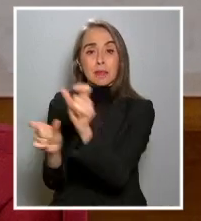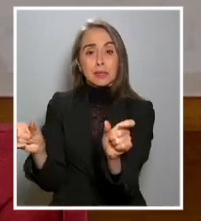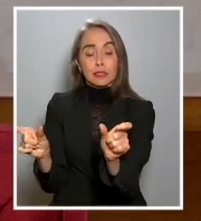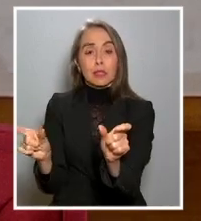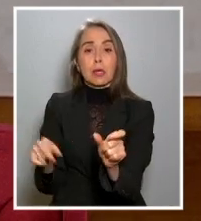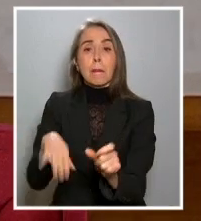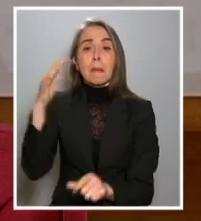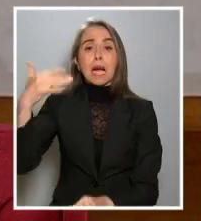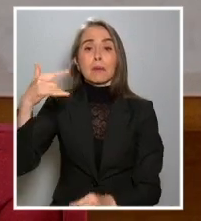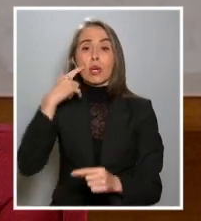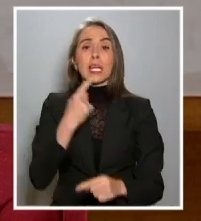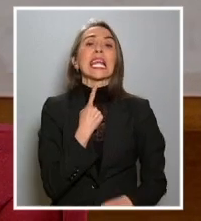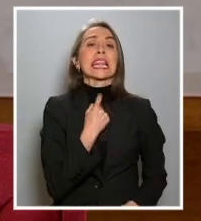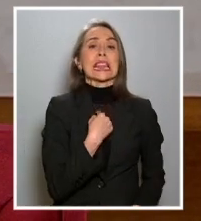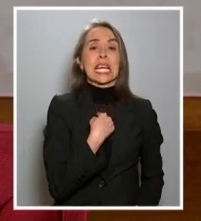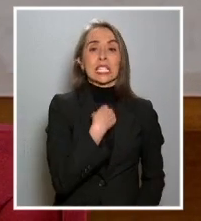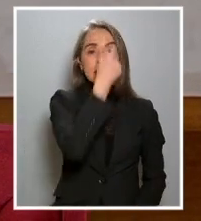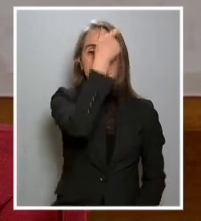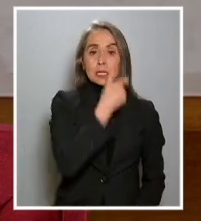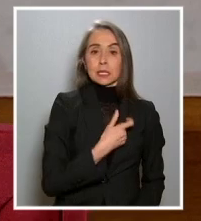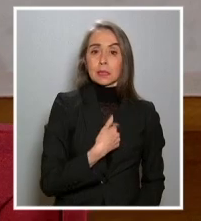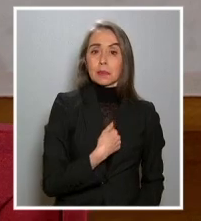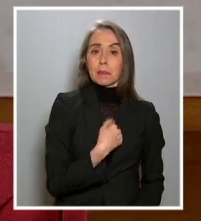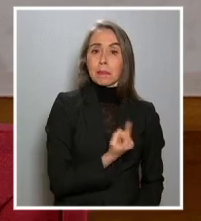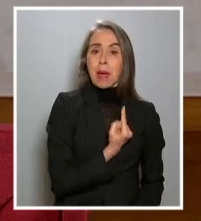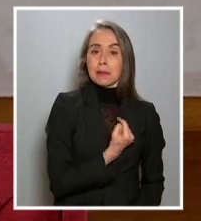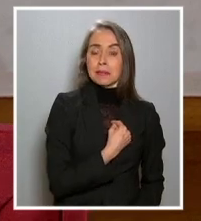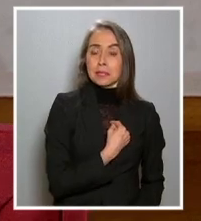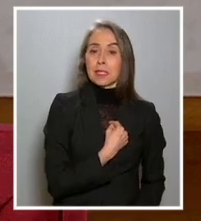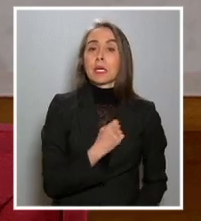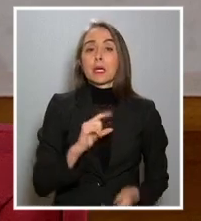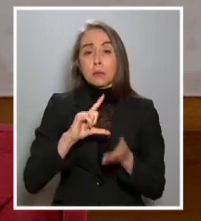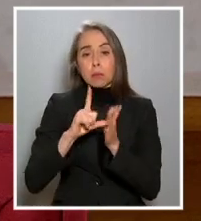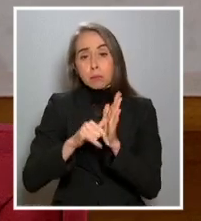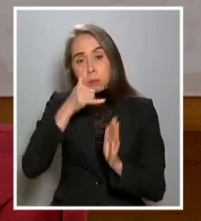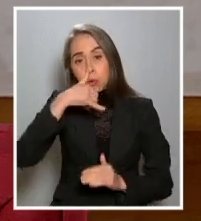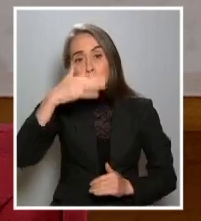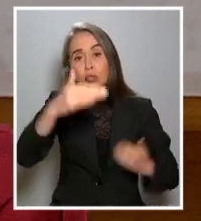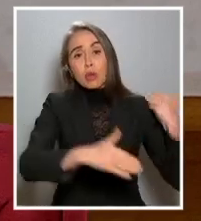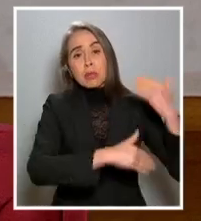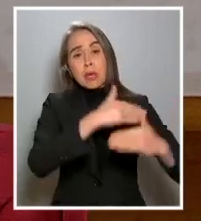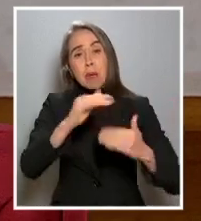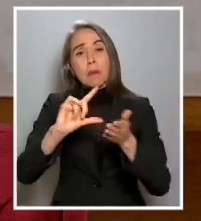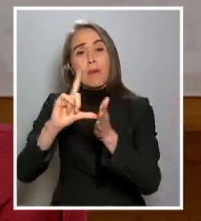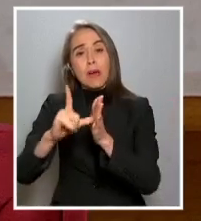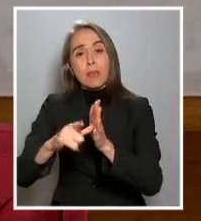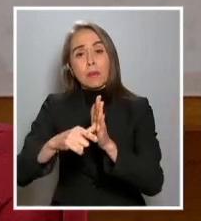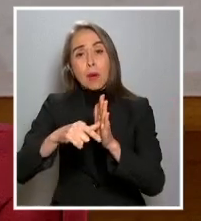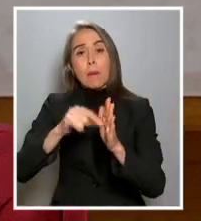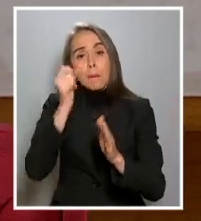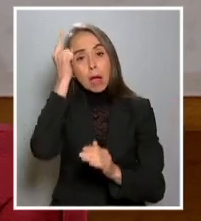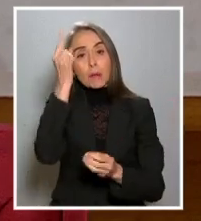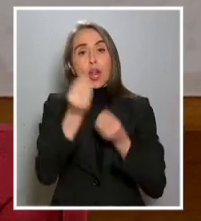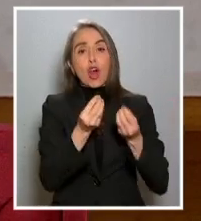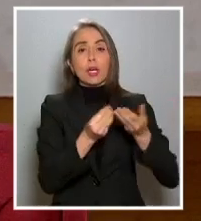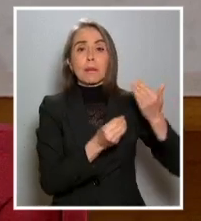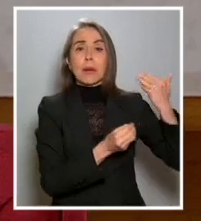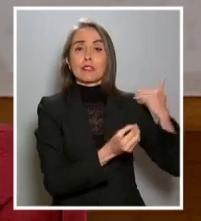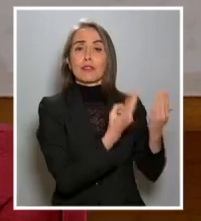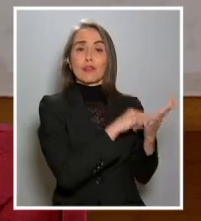particulares. Nos tomará mucho tiempo, sin duda, entender todo lo sucedido en los últimos años. Pero lo que sí